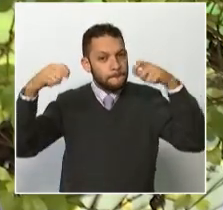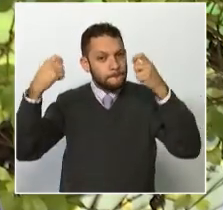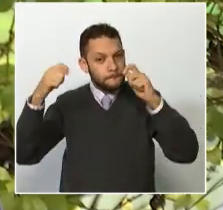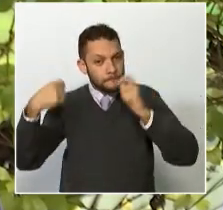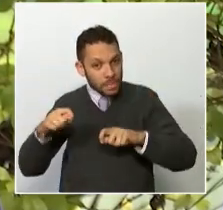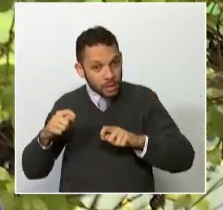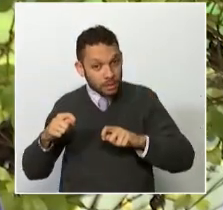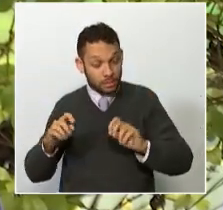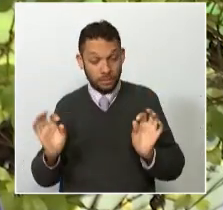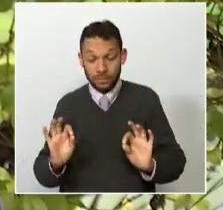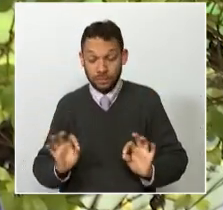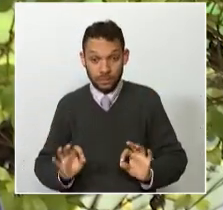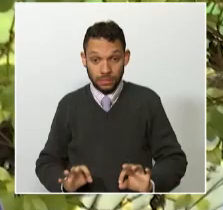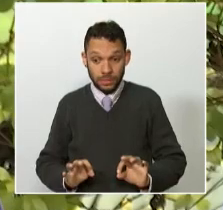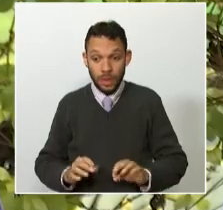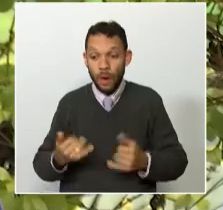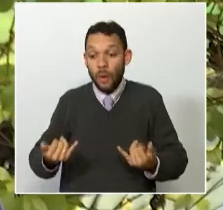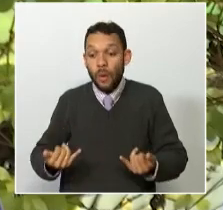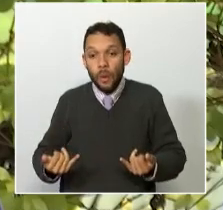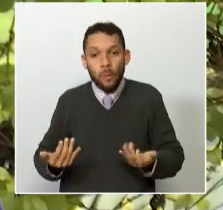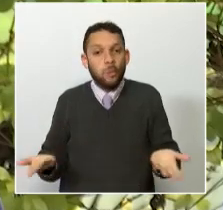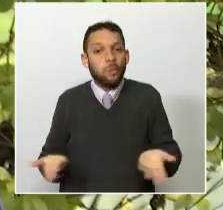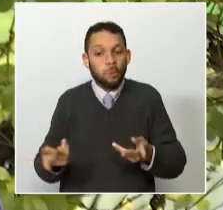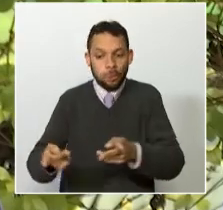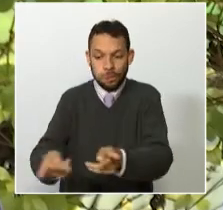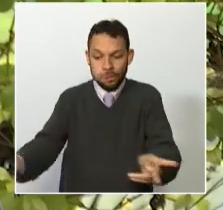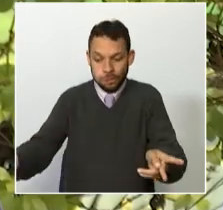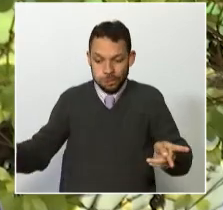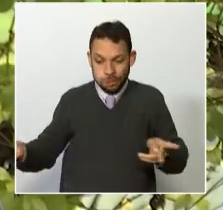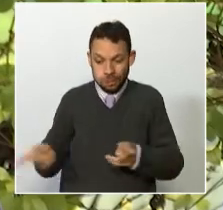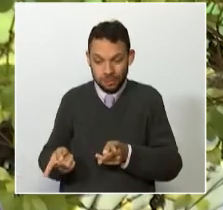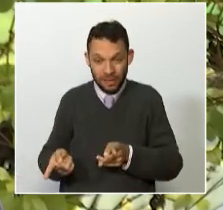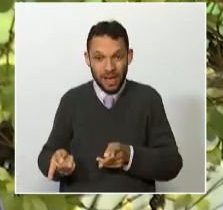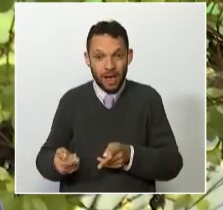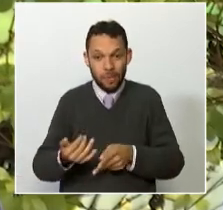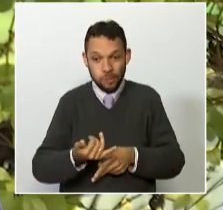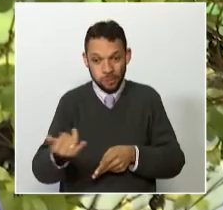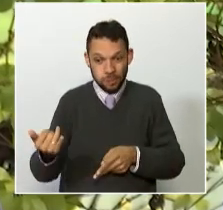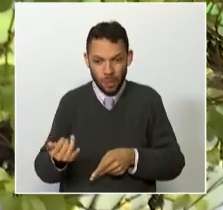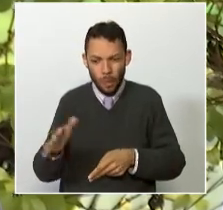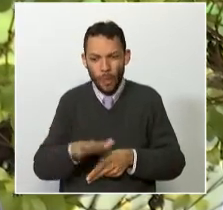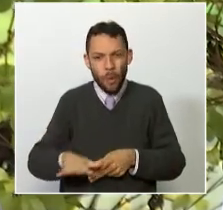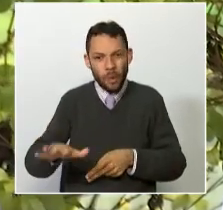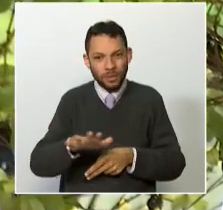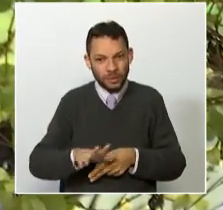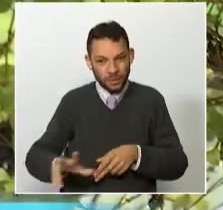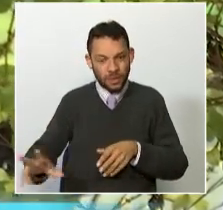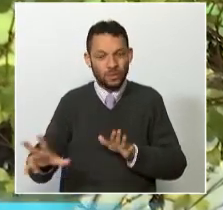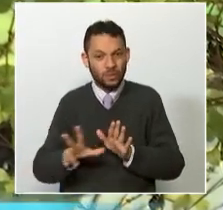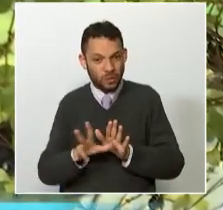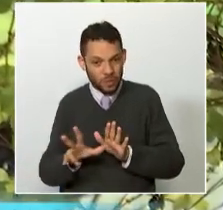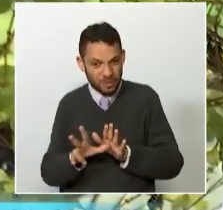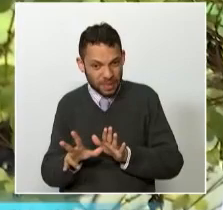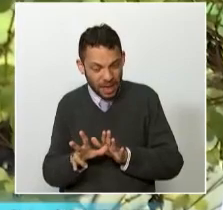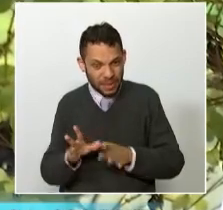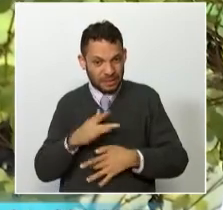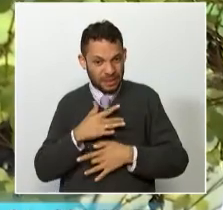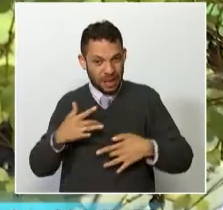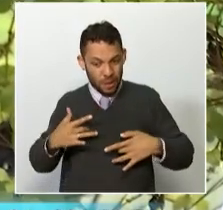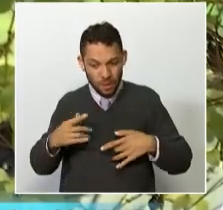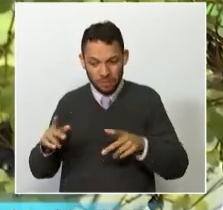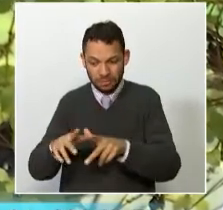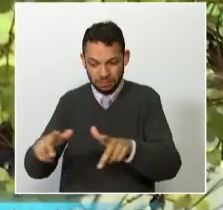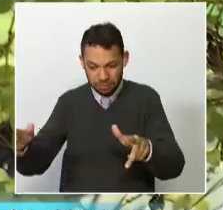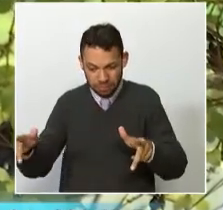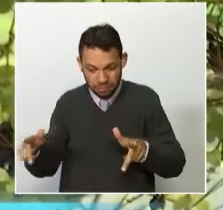naturismo. Estoy grabando hoy este programa en nuestro Parque de la Salud, en Dos Quebradas, y ustedes ven en cámaras